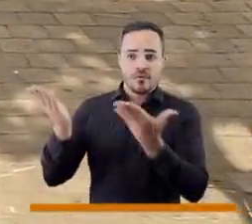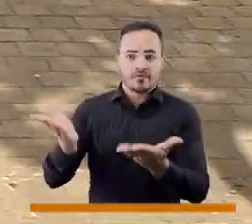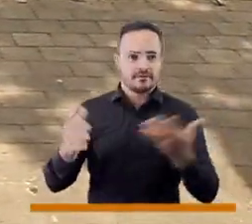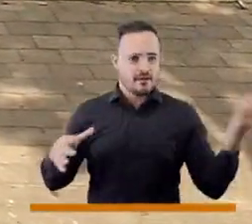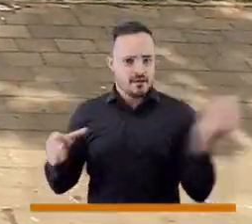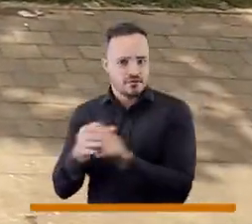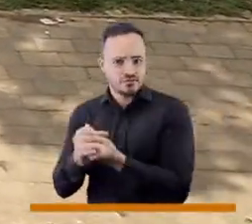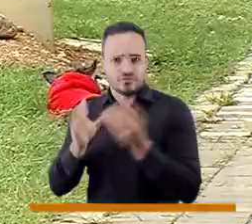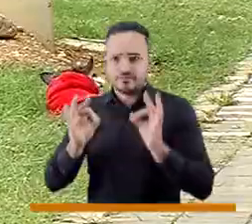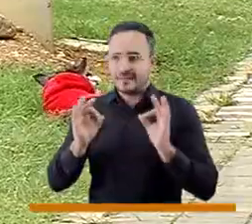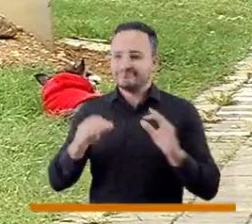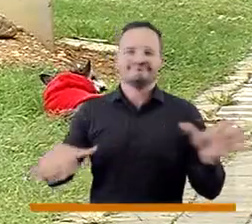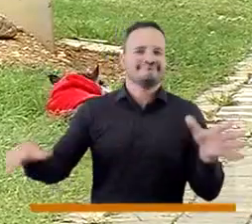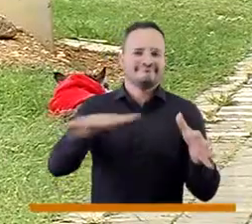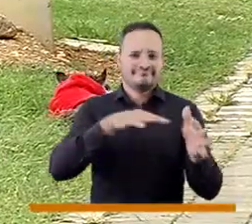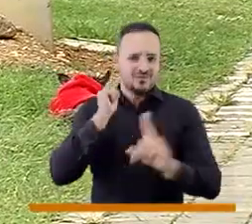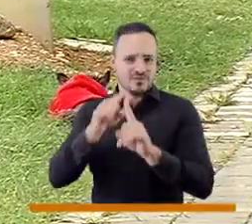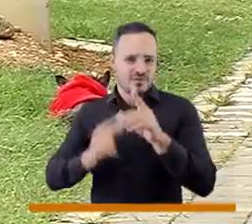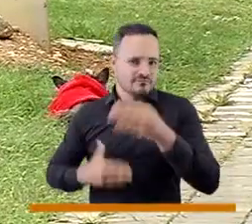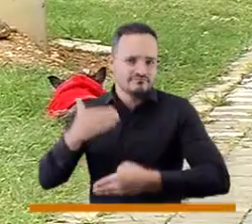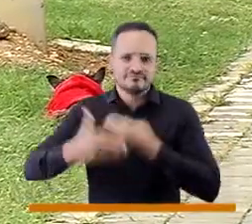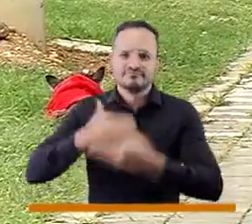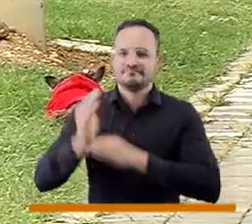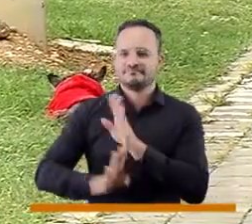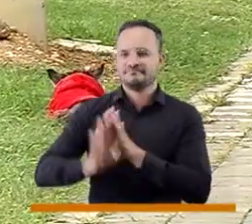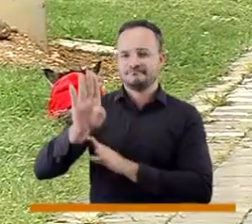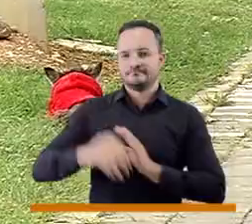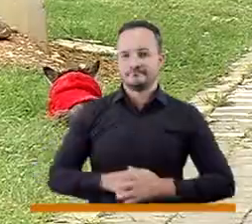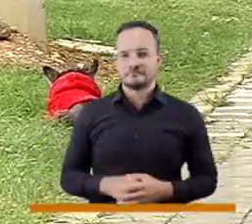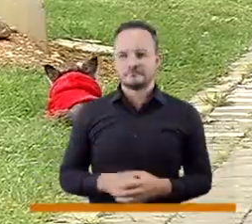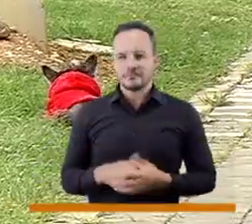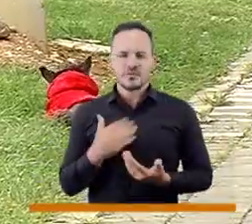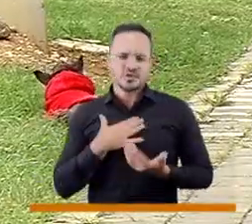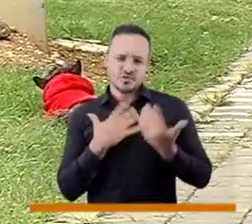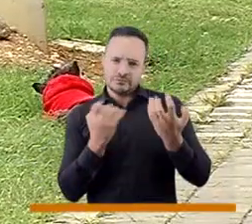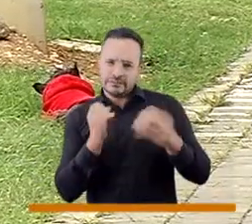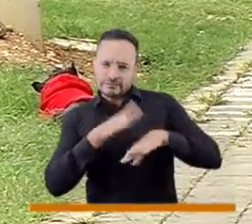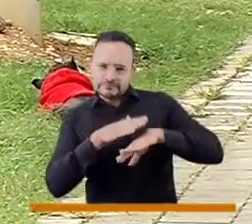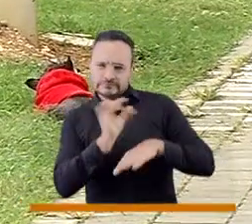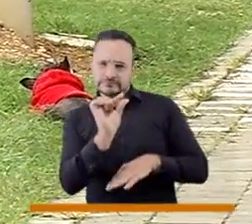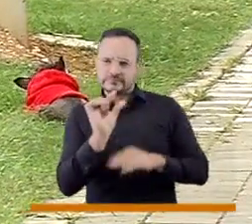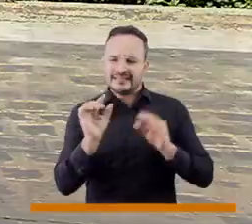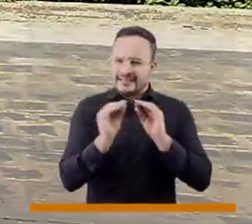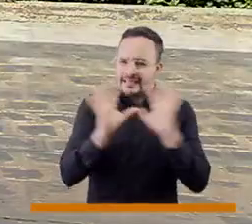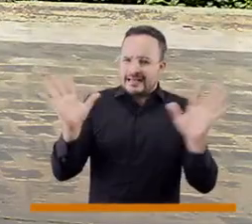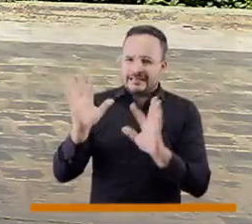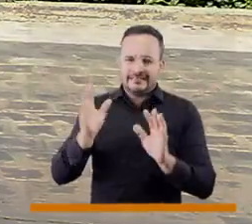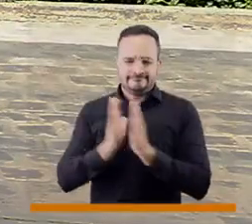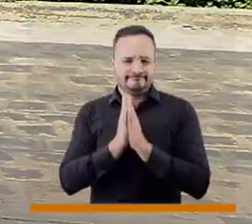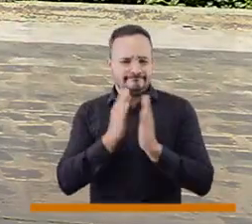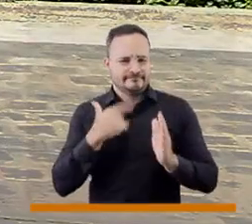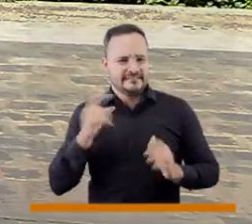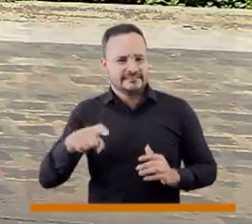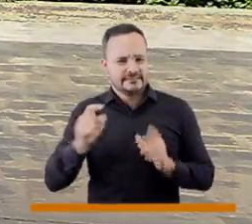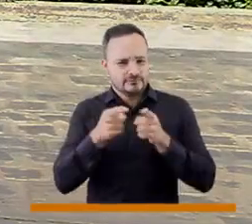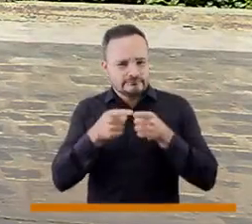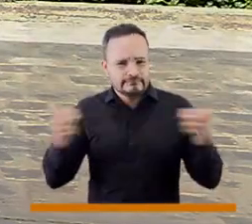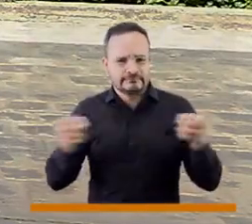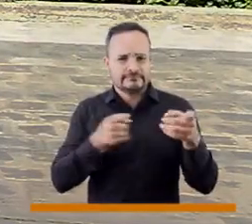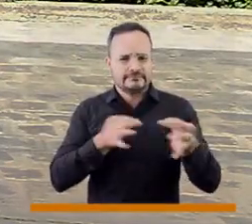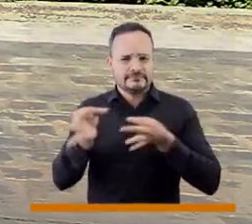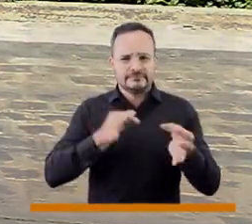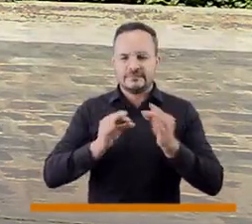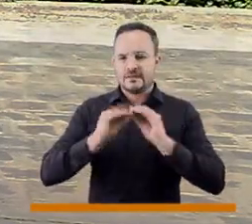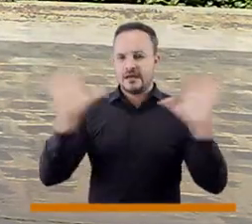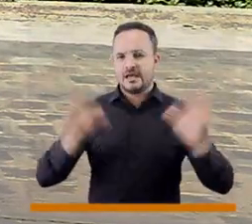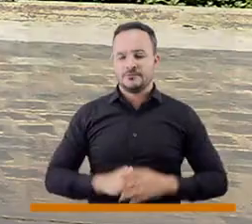sean incluidos de cierta manera para trabajar en pro de la comunidad. Caterine, sí. Permítame hacer una precisión. Adelante. Porque hay algo que es